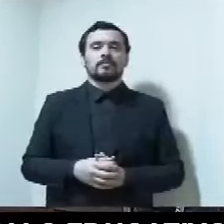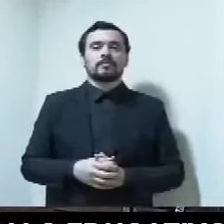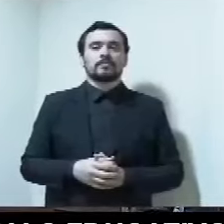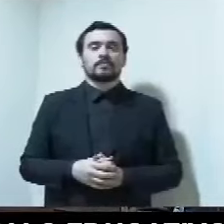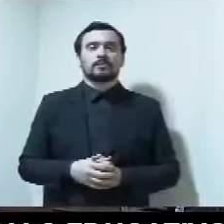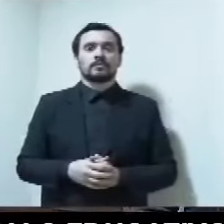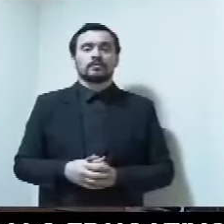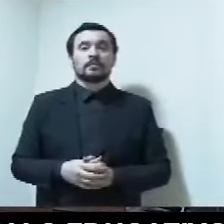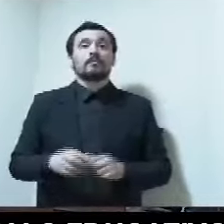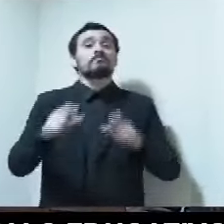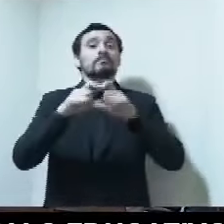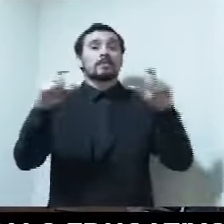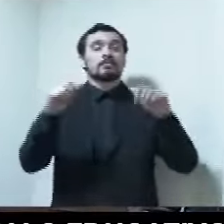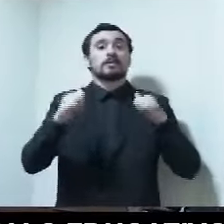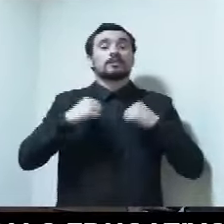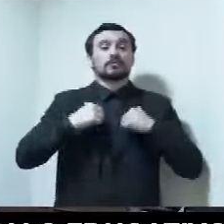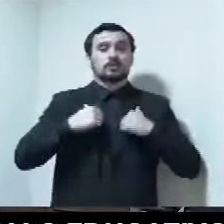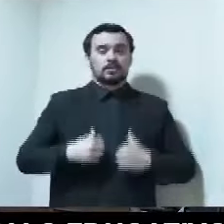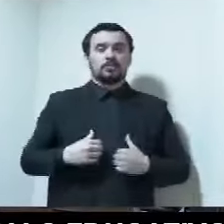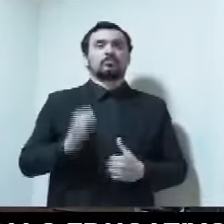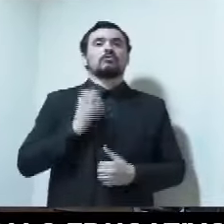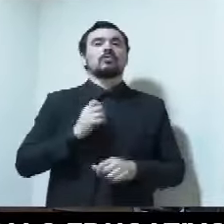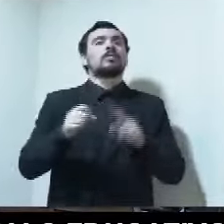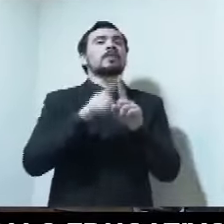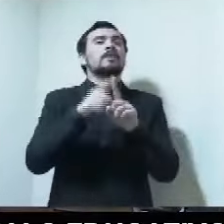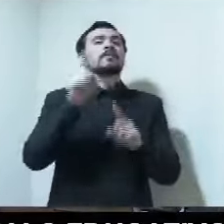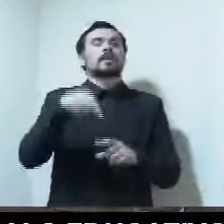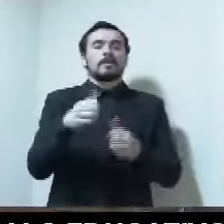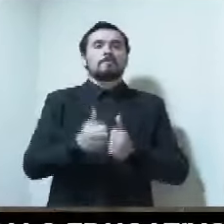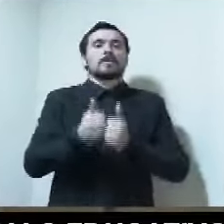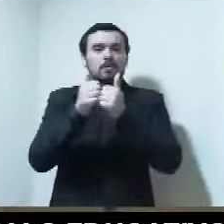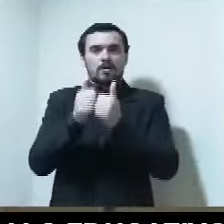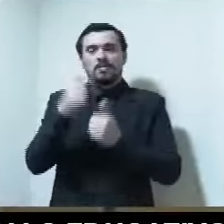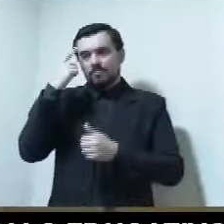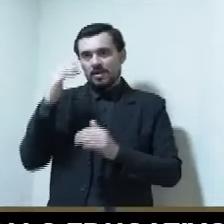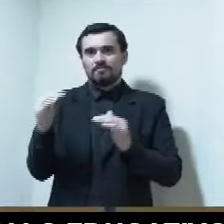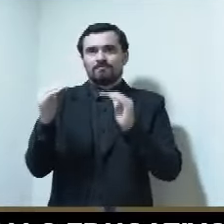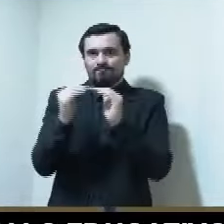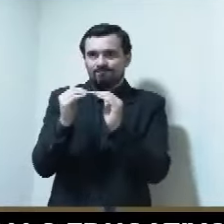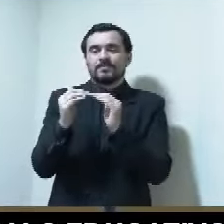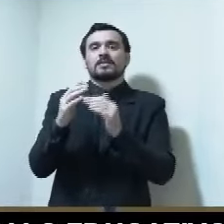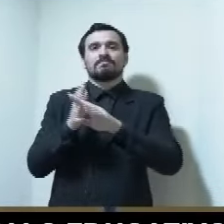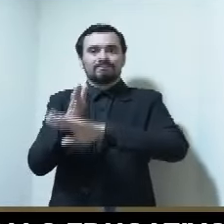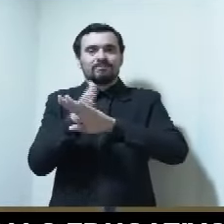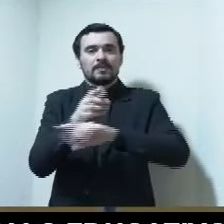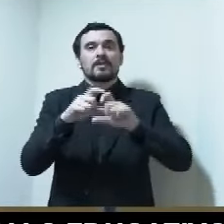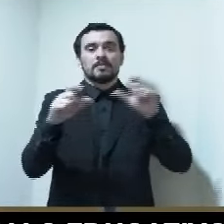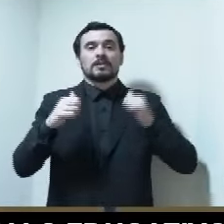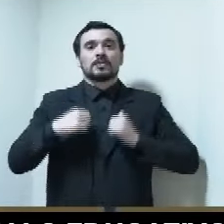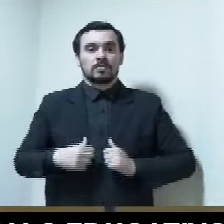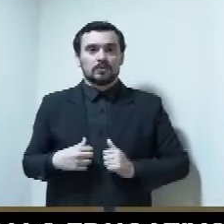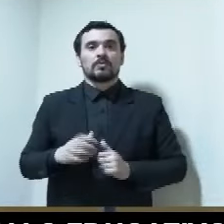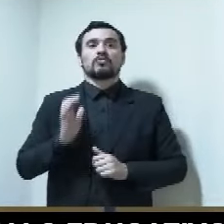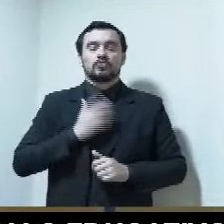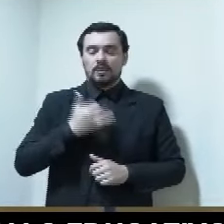En el sector salud, nuestro objetivo es mejorar el acceso equitativo a las redes de servicios de salud.